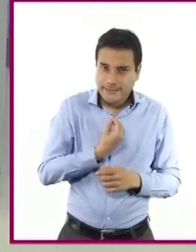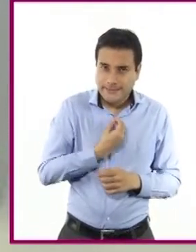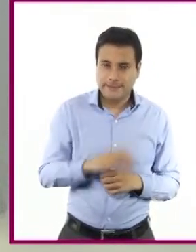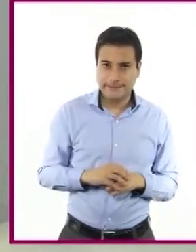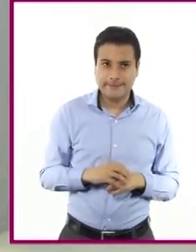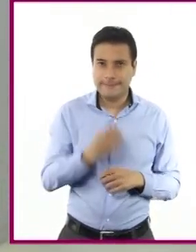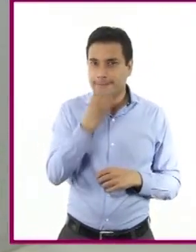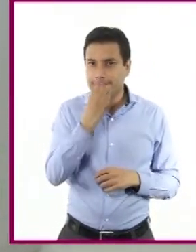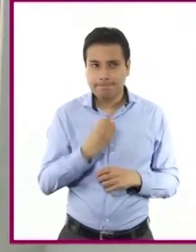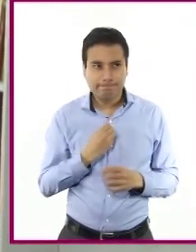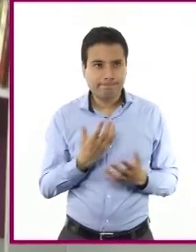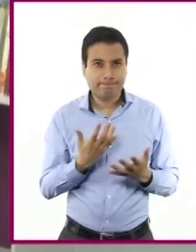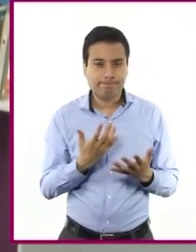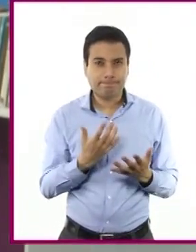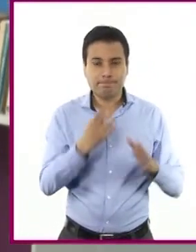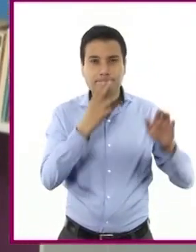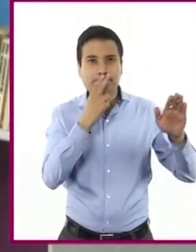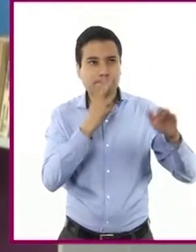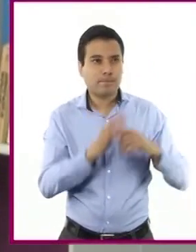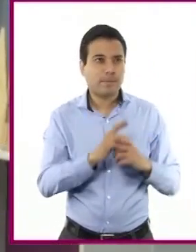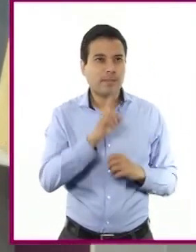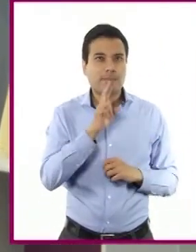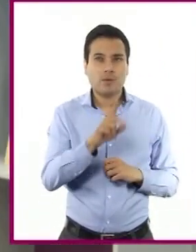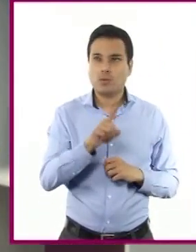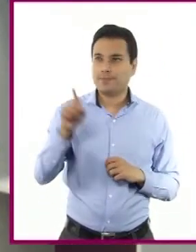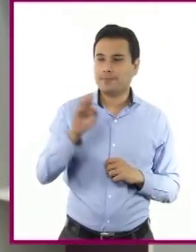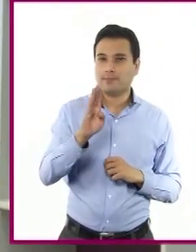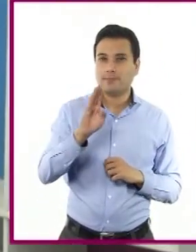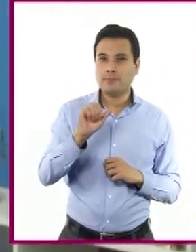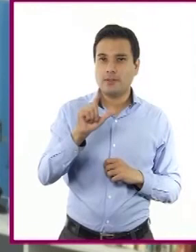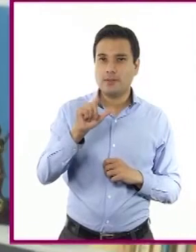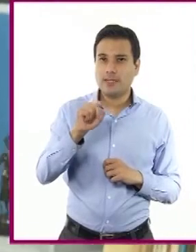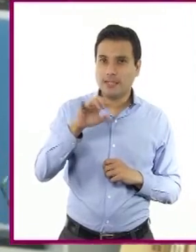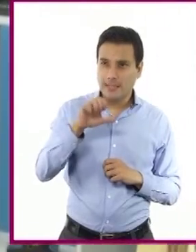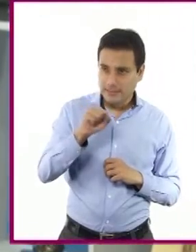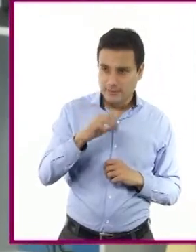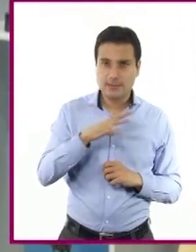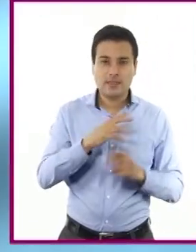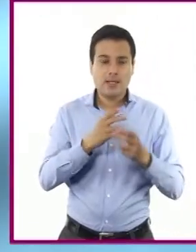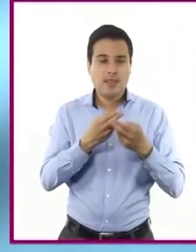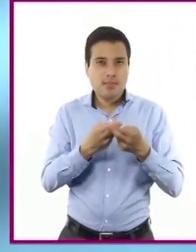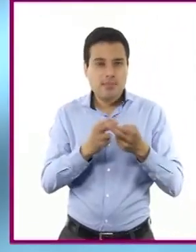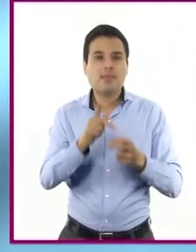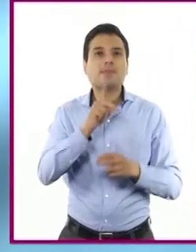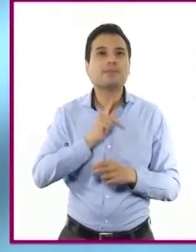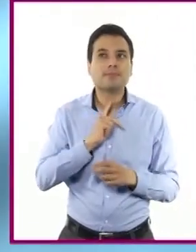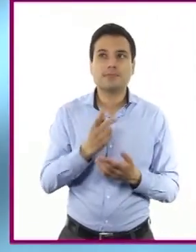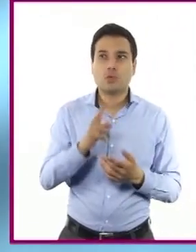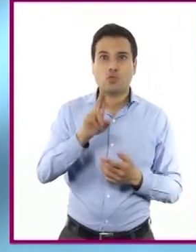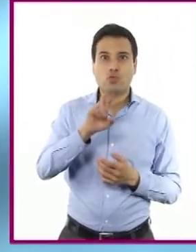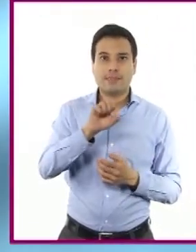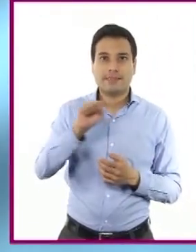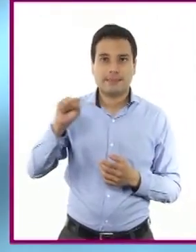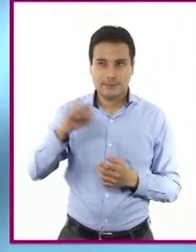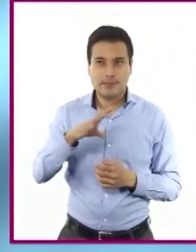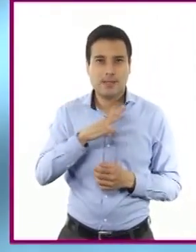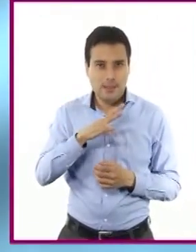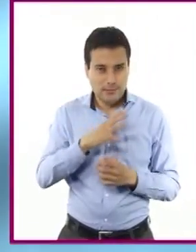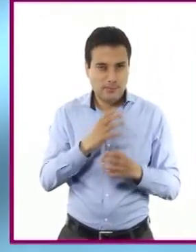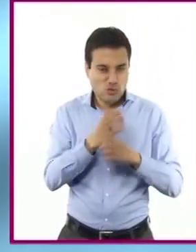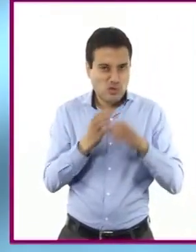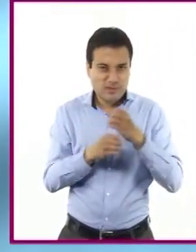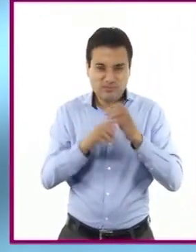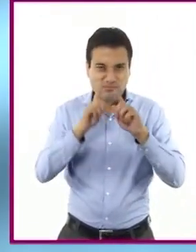región petrolera y minera de los Balcanes, a los ricos campos agrícolas de la Unión Soviética. Con apoyo de tropas de